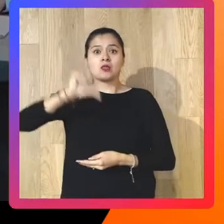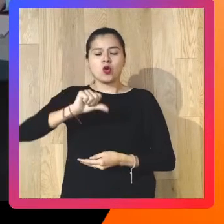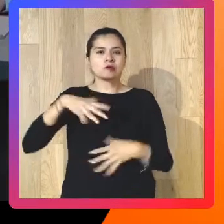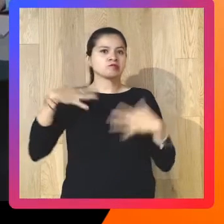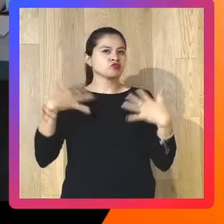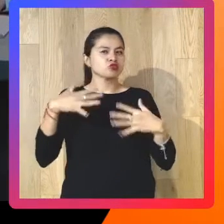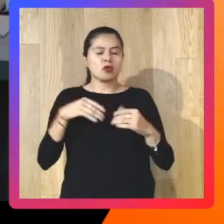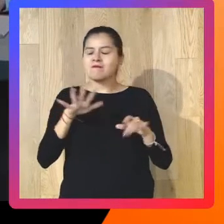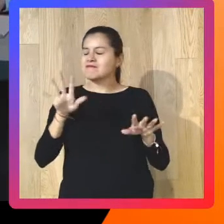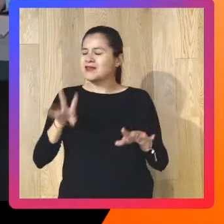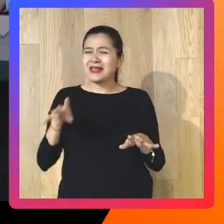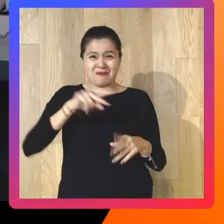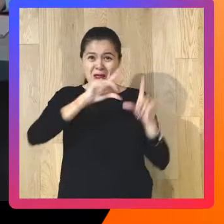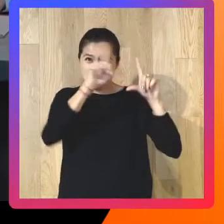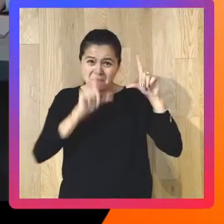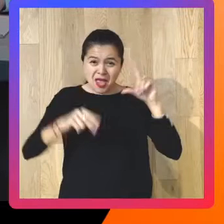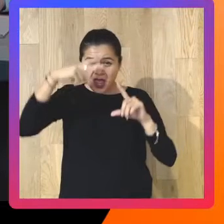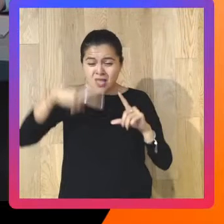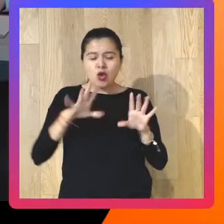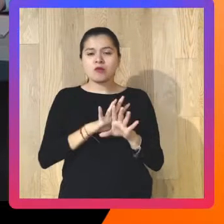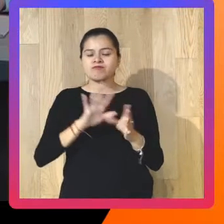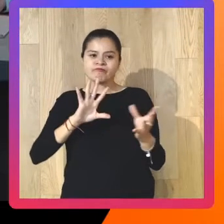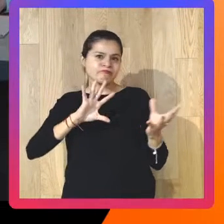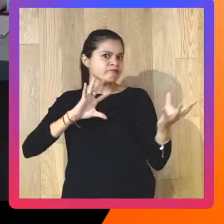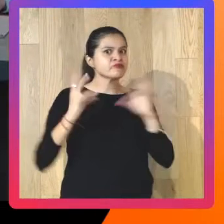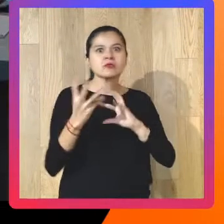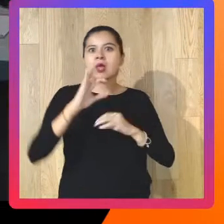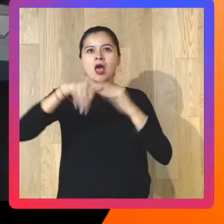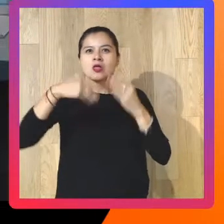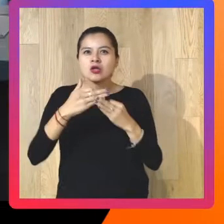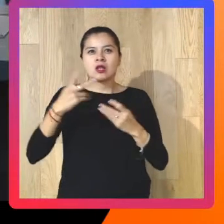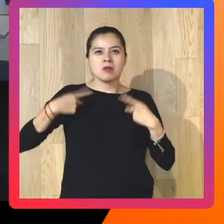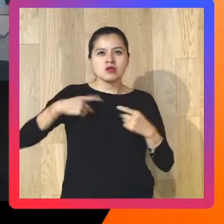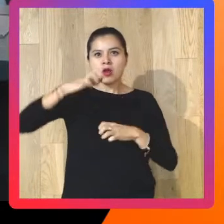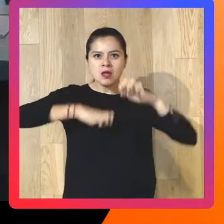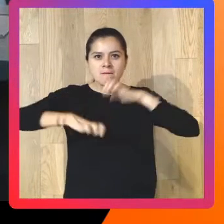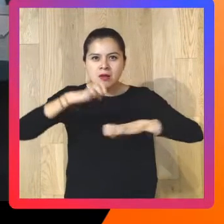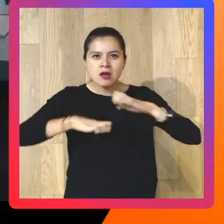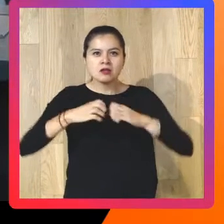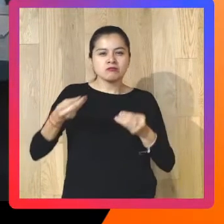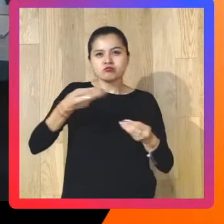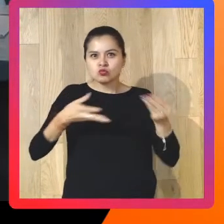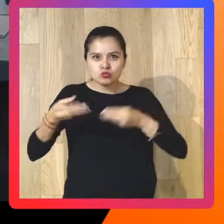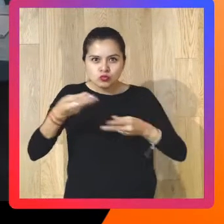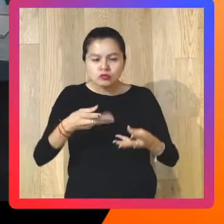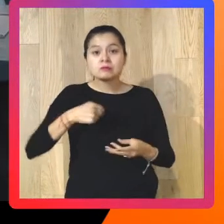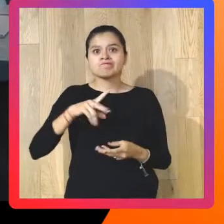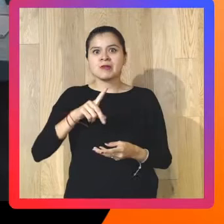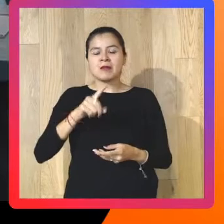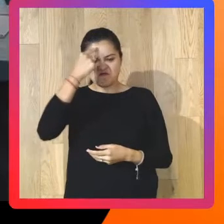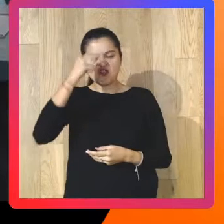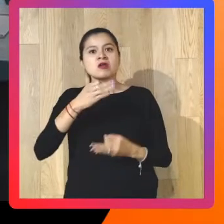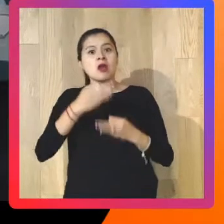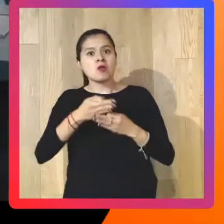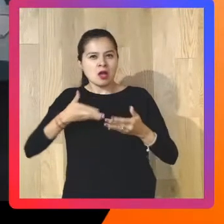ser trascendental para el país, revoluciona a todos los emprendedores, a los empresarios, y creo que vamos a marcar un